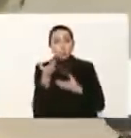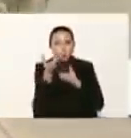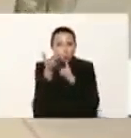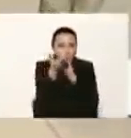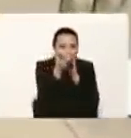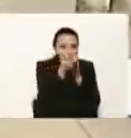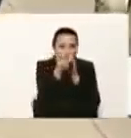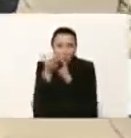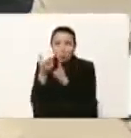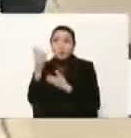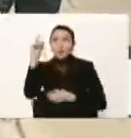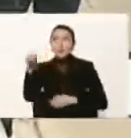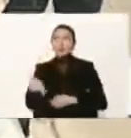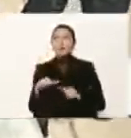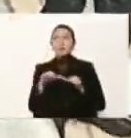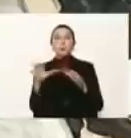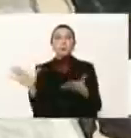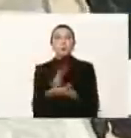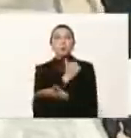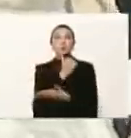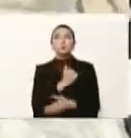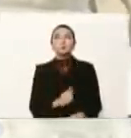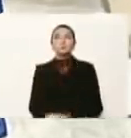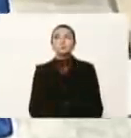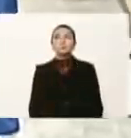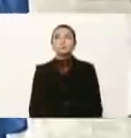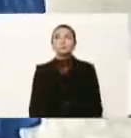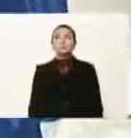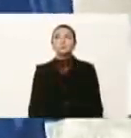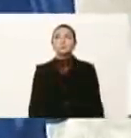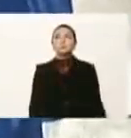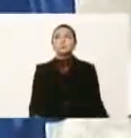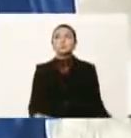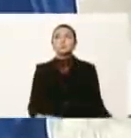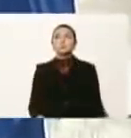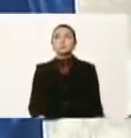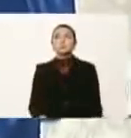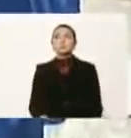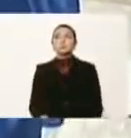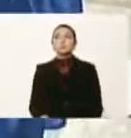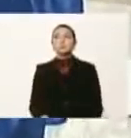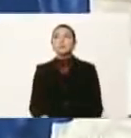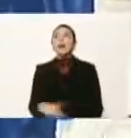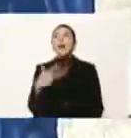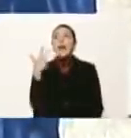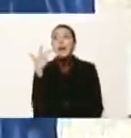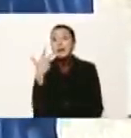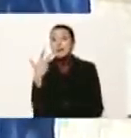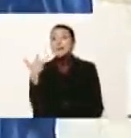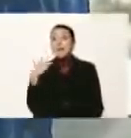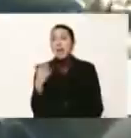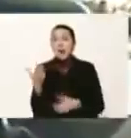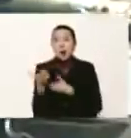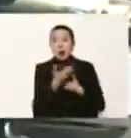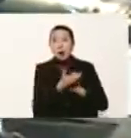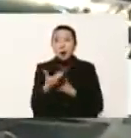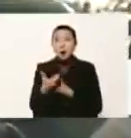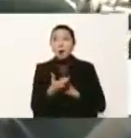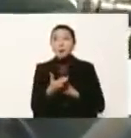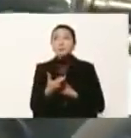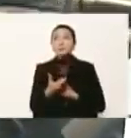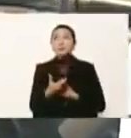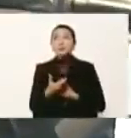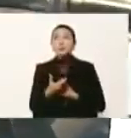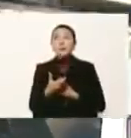neutralizar nuestro avance hacia las garitas. Y aquellas tres armas antitanque que utilizaron